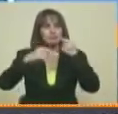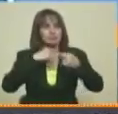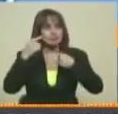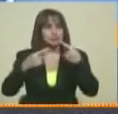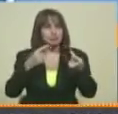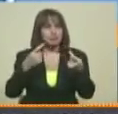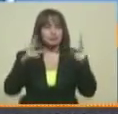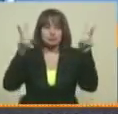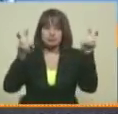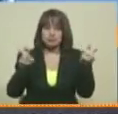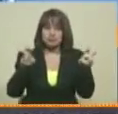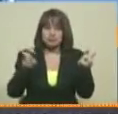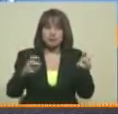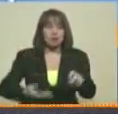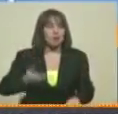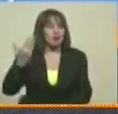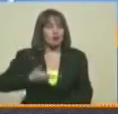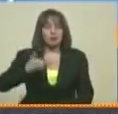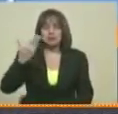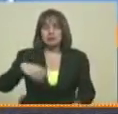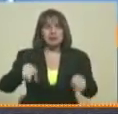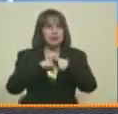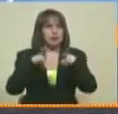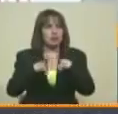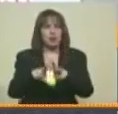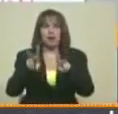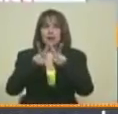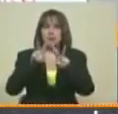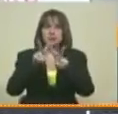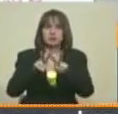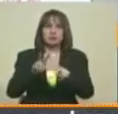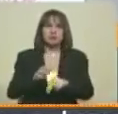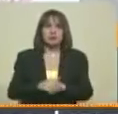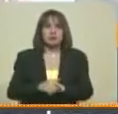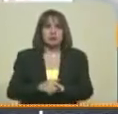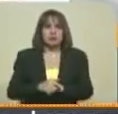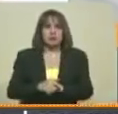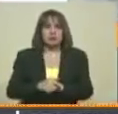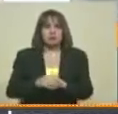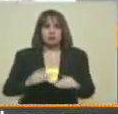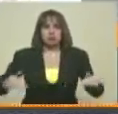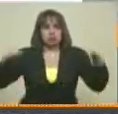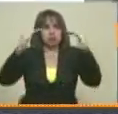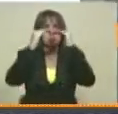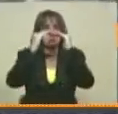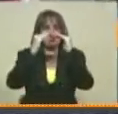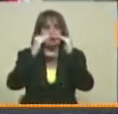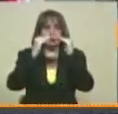tiene tanta importancia como la gran misión Vivienda Venezuela. Está al mismo nivel.